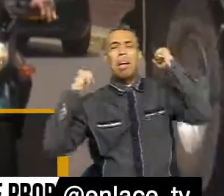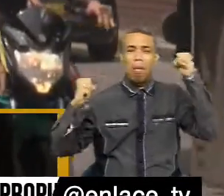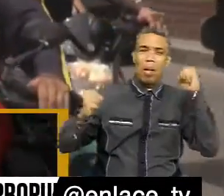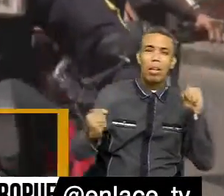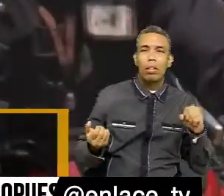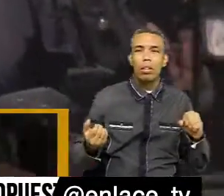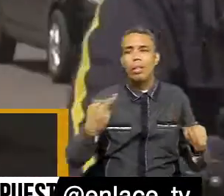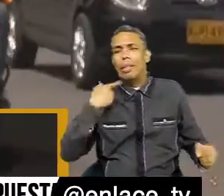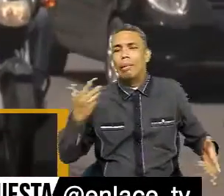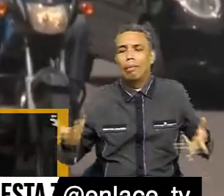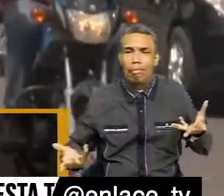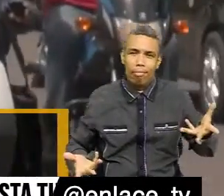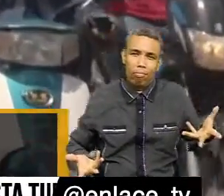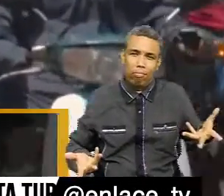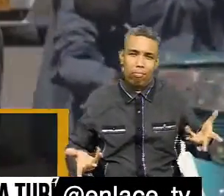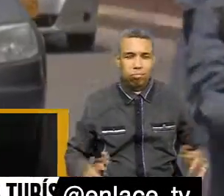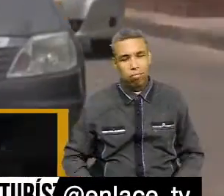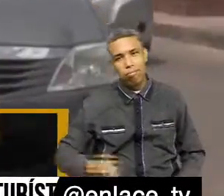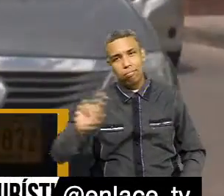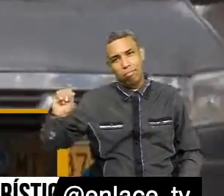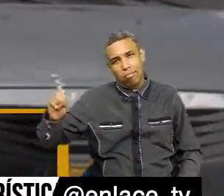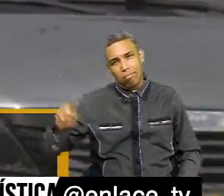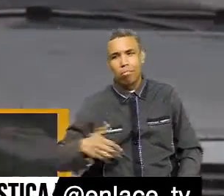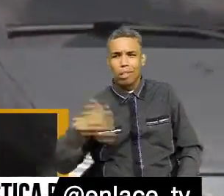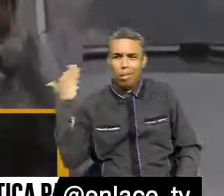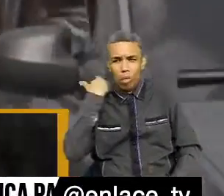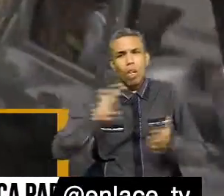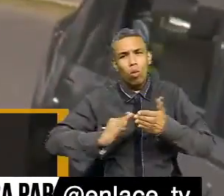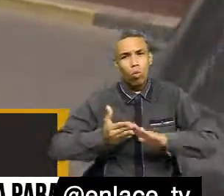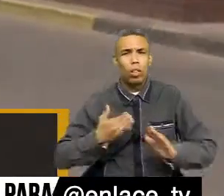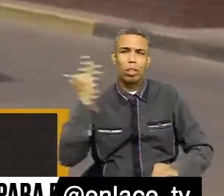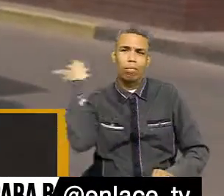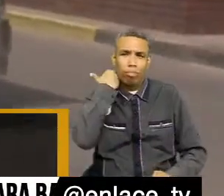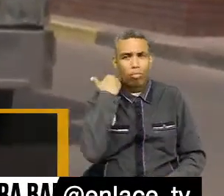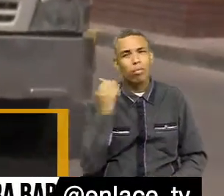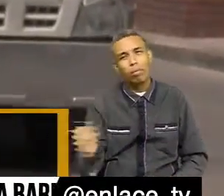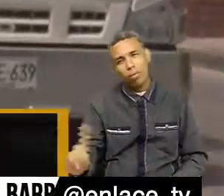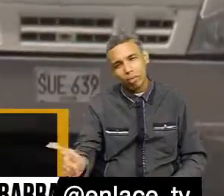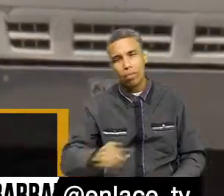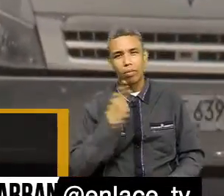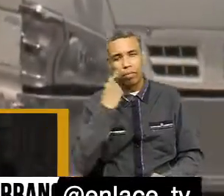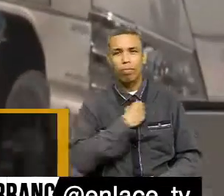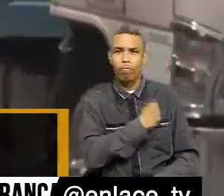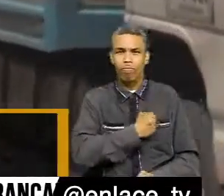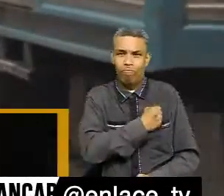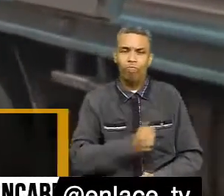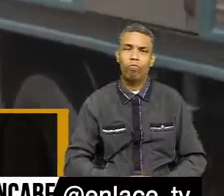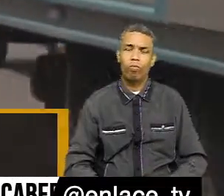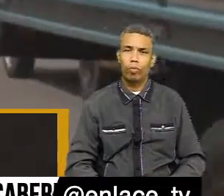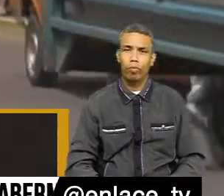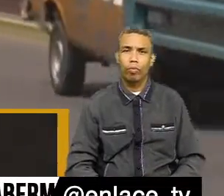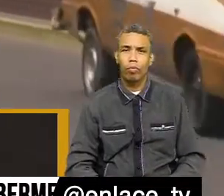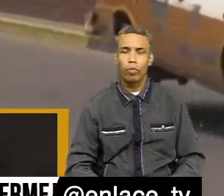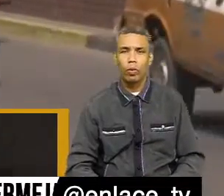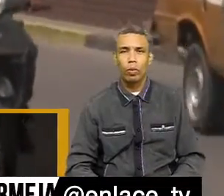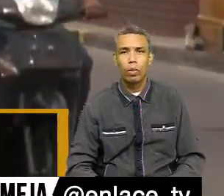No es la vía, de hecho, donde ellos vayan a hacer ese tipo de trancones y de protesta